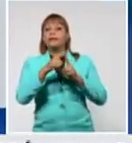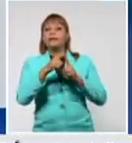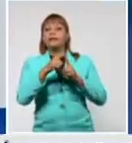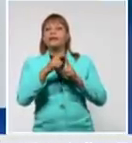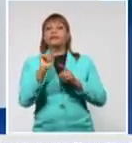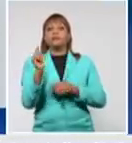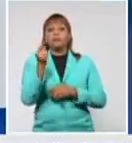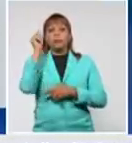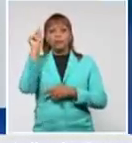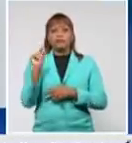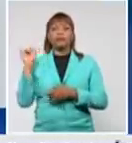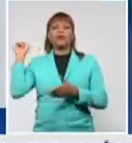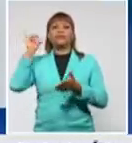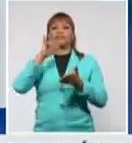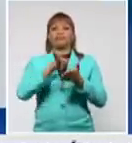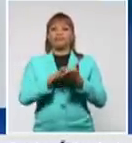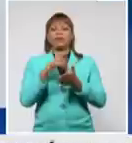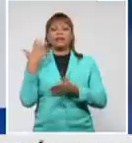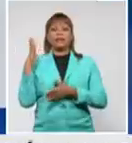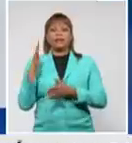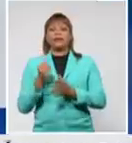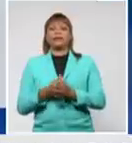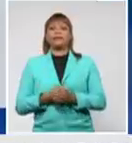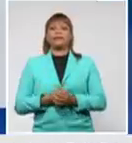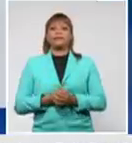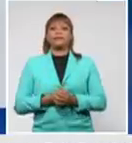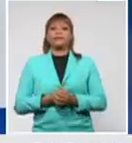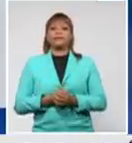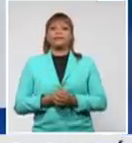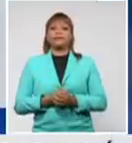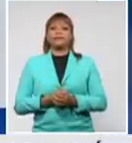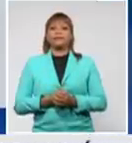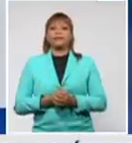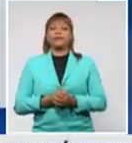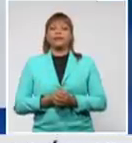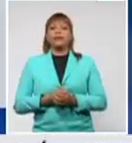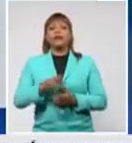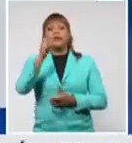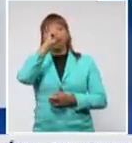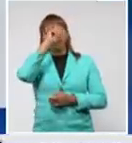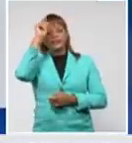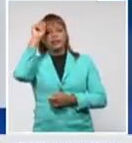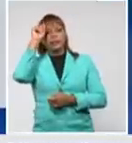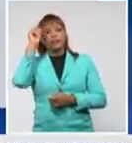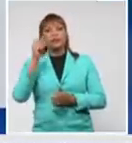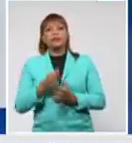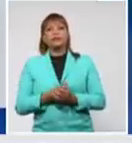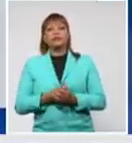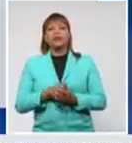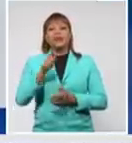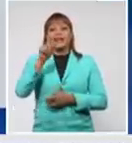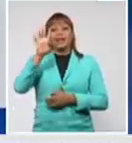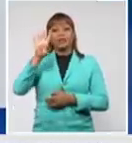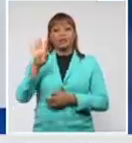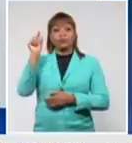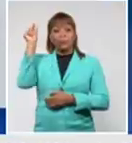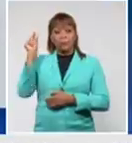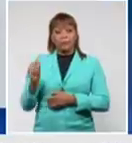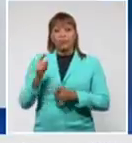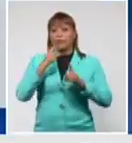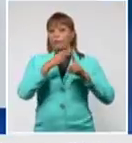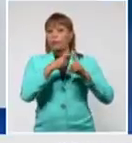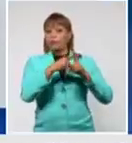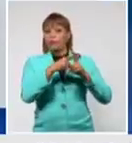importado. En el caso de Santi Espíritus, los 14 pacientes que se diagnostican